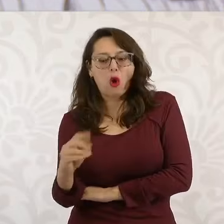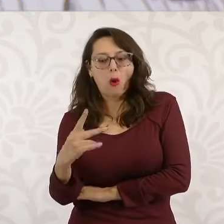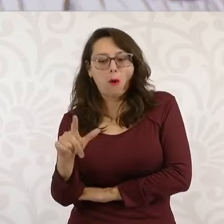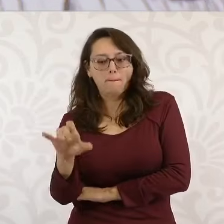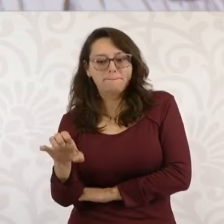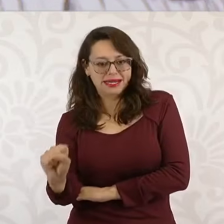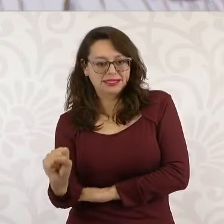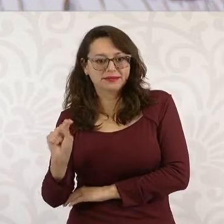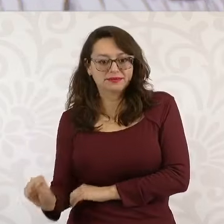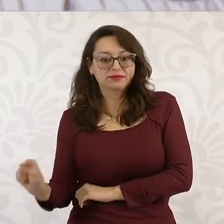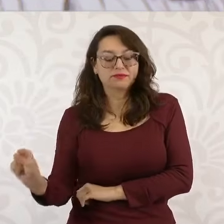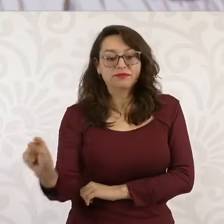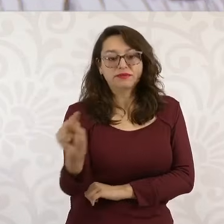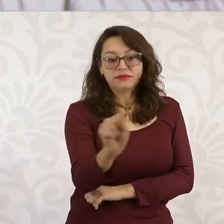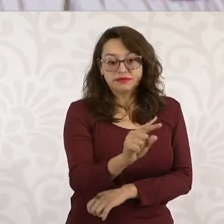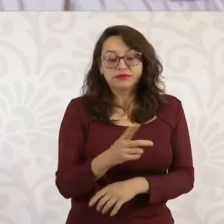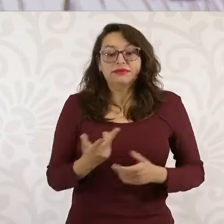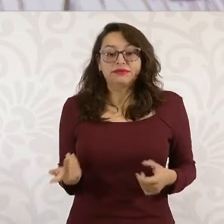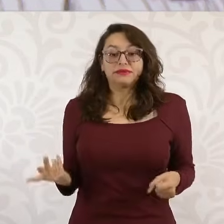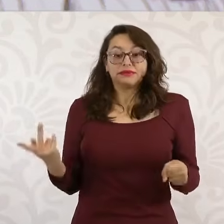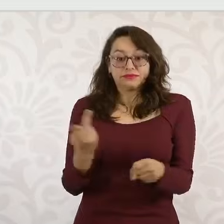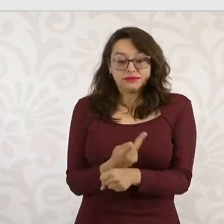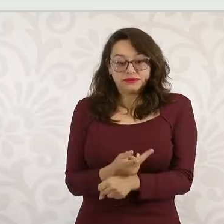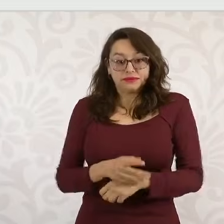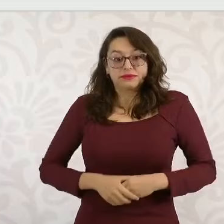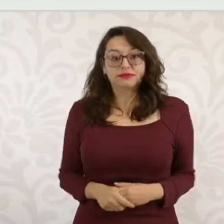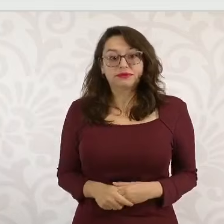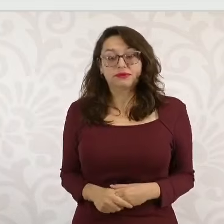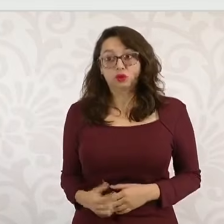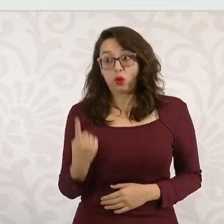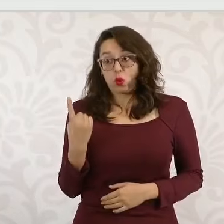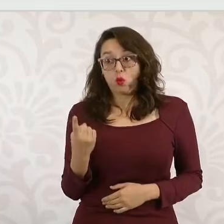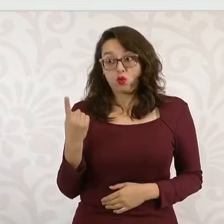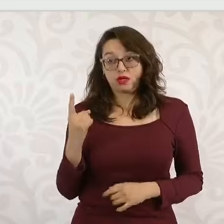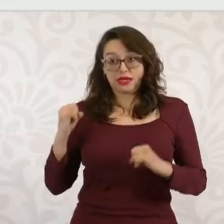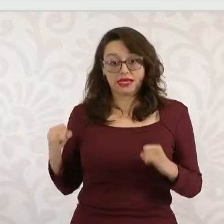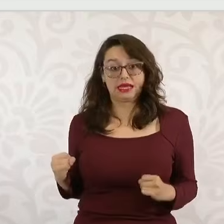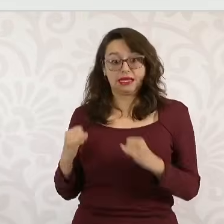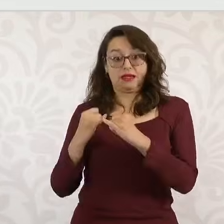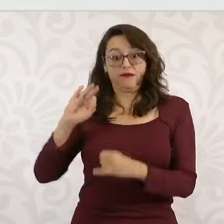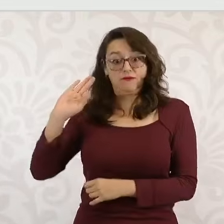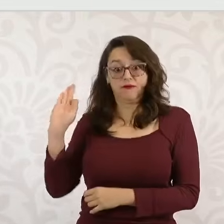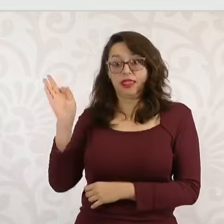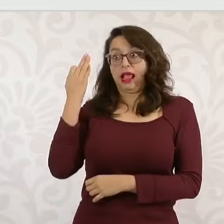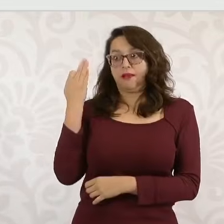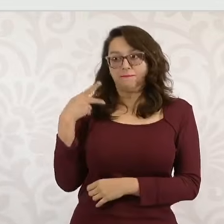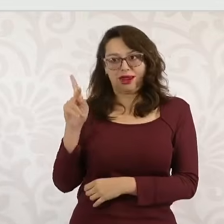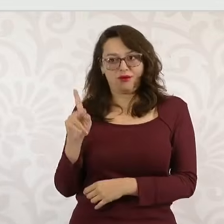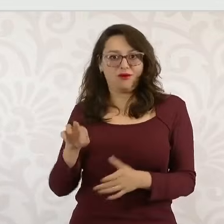federalismo. O sea, dice, a ver, si solo hay una institución nacional, pues ¿qué pasa con los